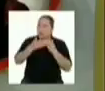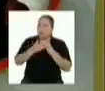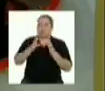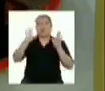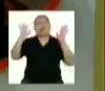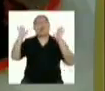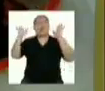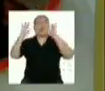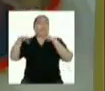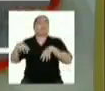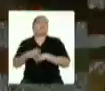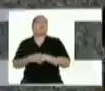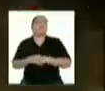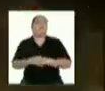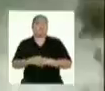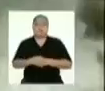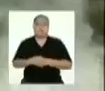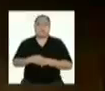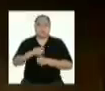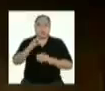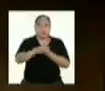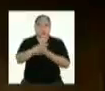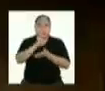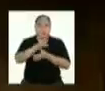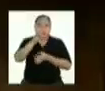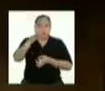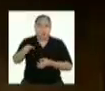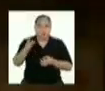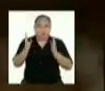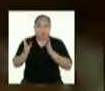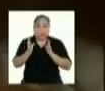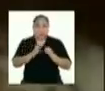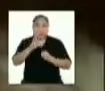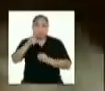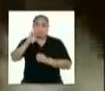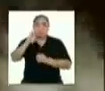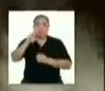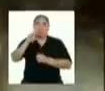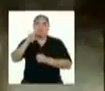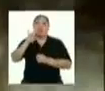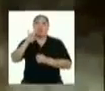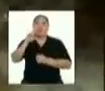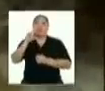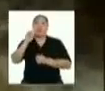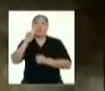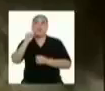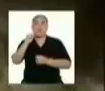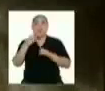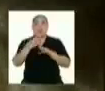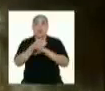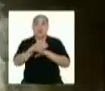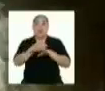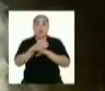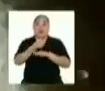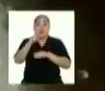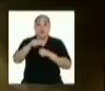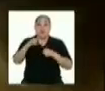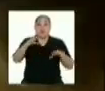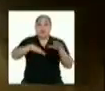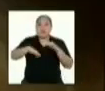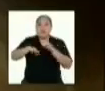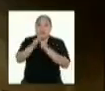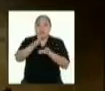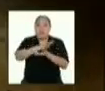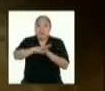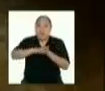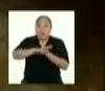Tampoco exageres, Ato, ¿ah? El papel se fabrica con la celulosa que hay en la madera, con que se hace la pasta de